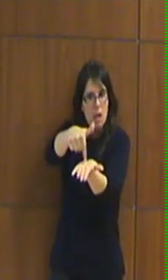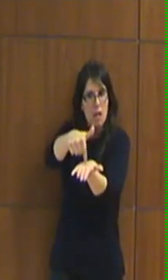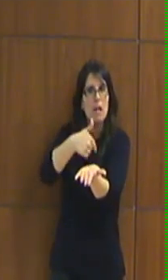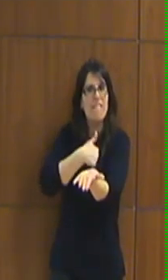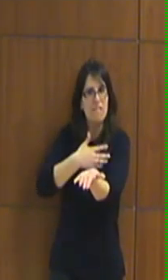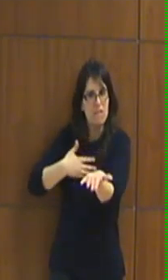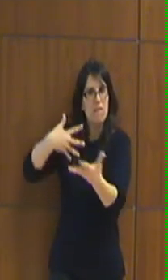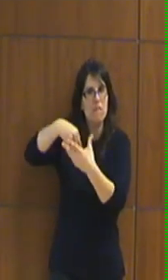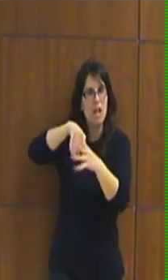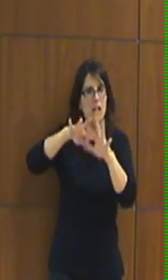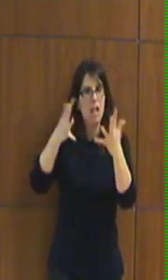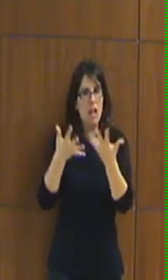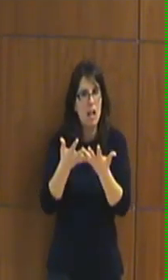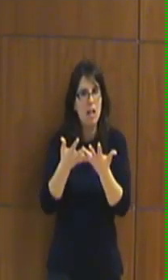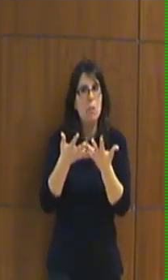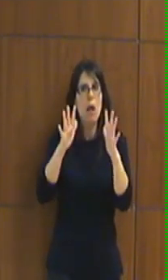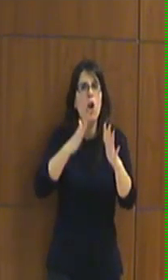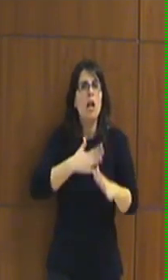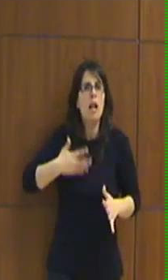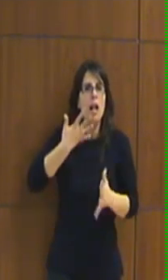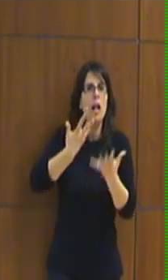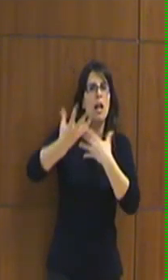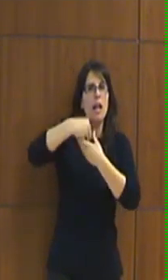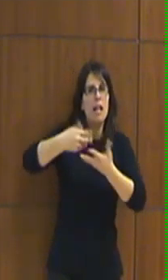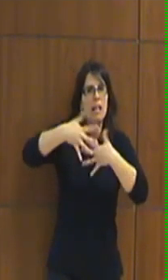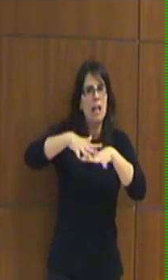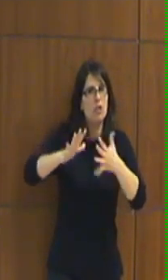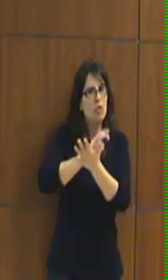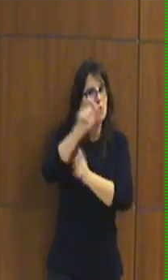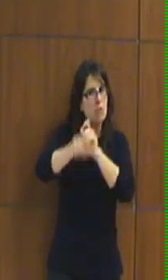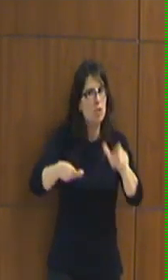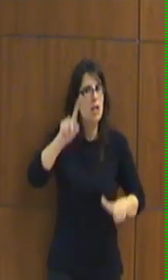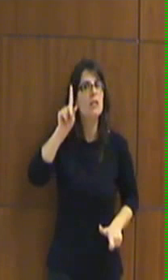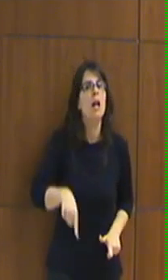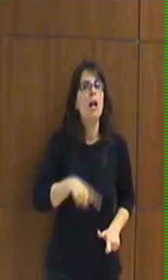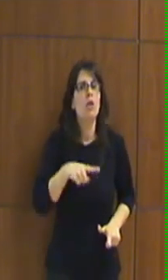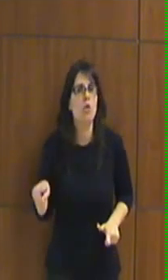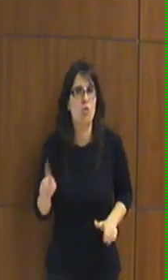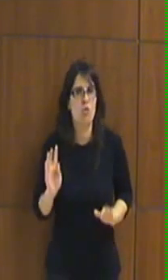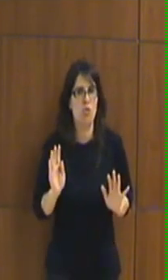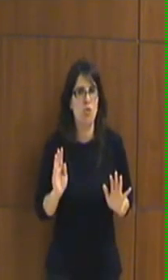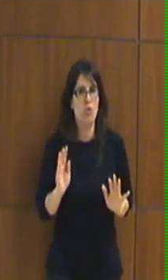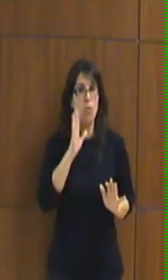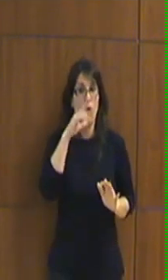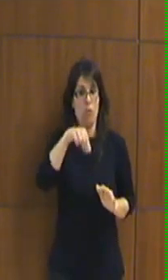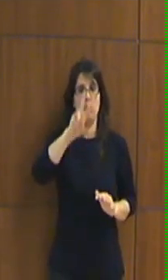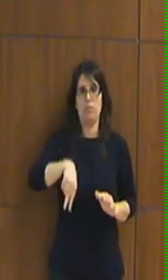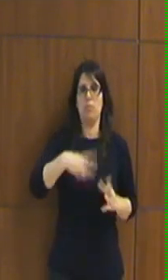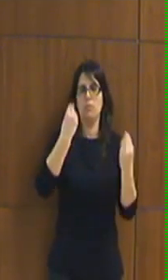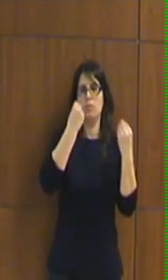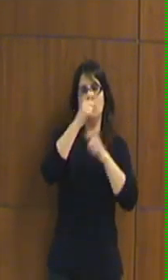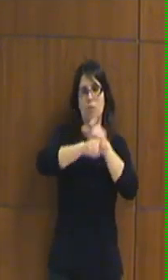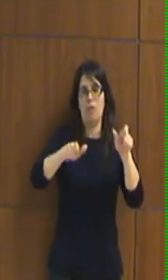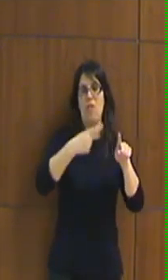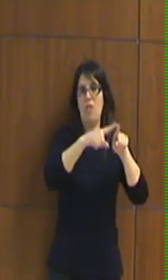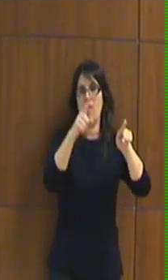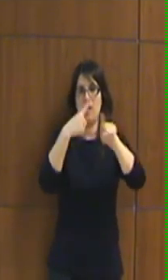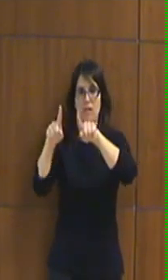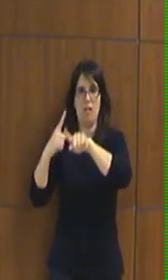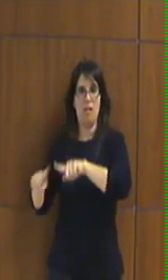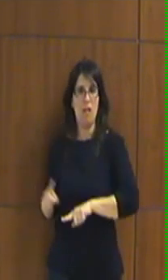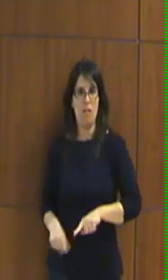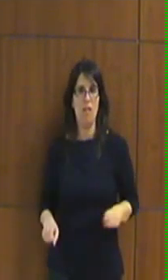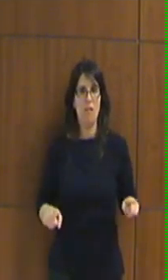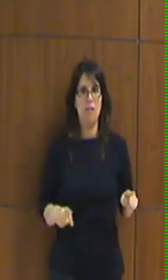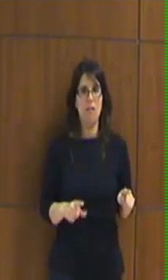para integrar a todas las personas, porque ahí es donde estamos entrando en que hay mucha diversidad, ¿no? Y no